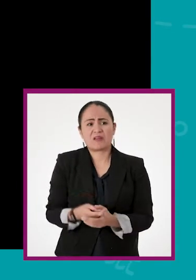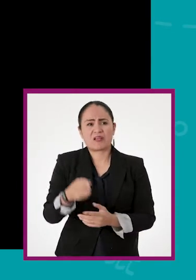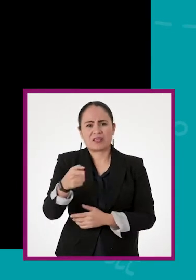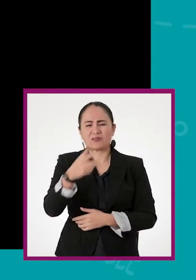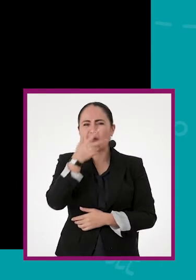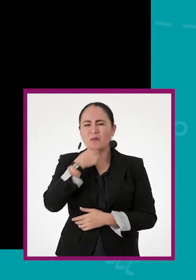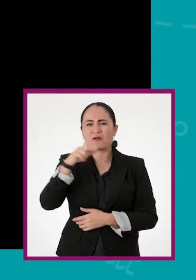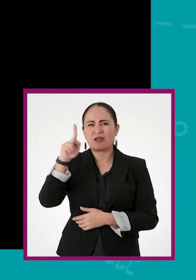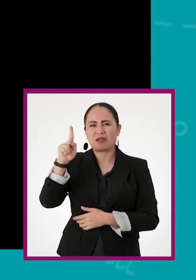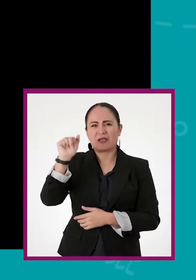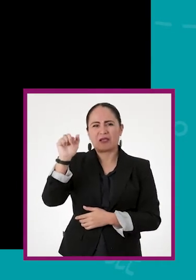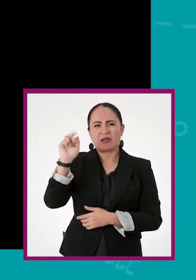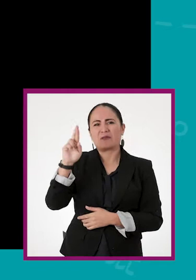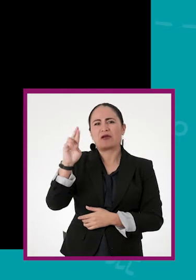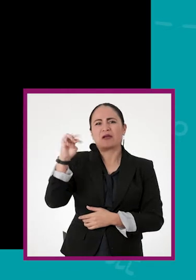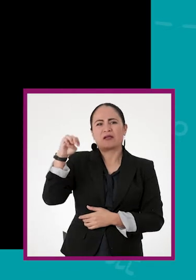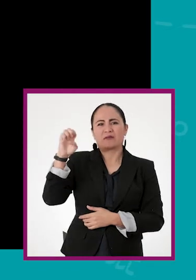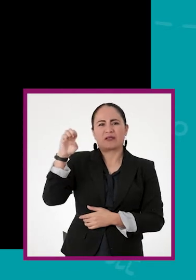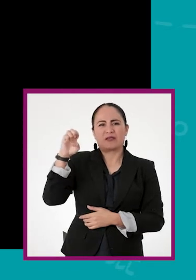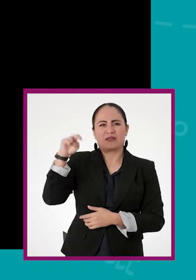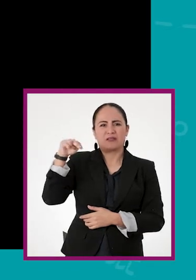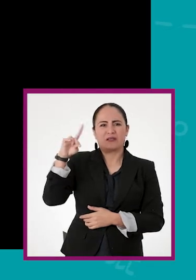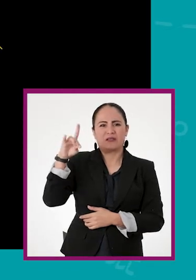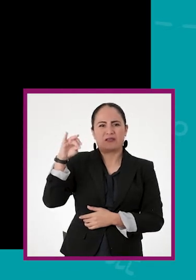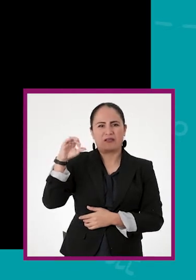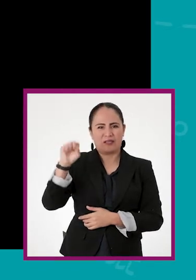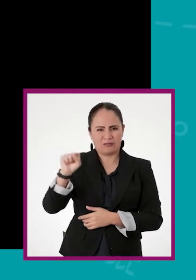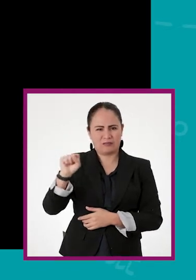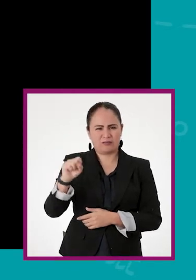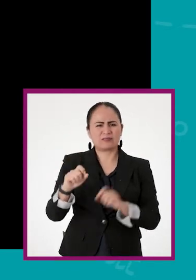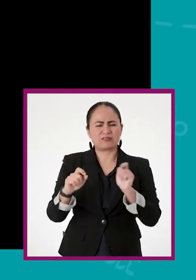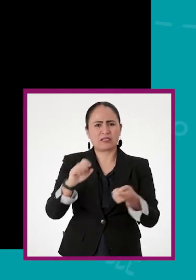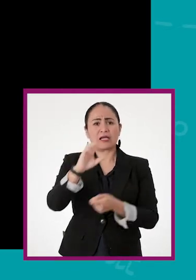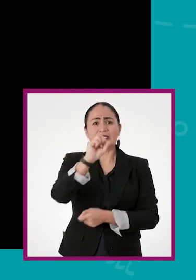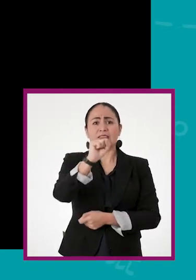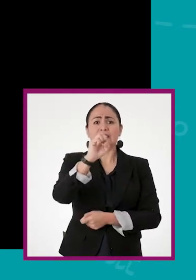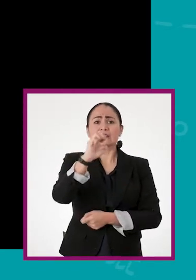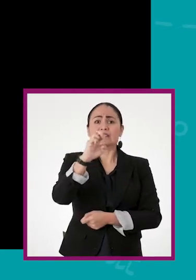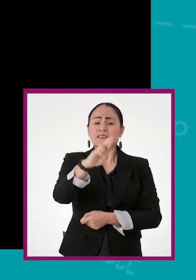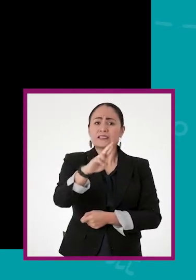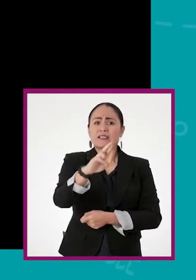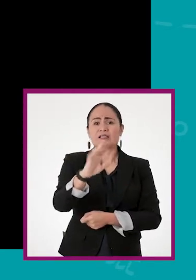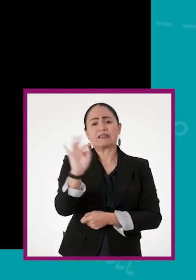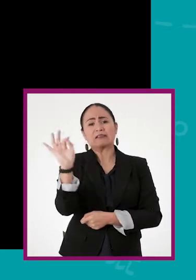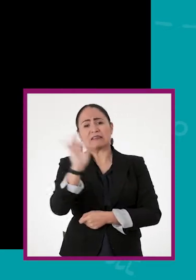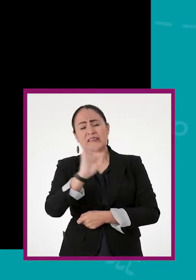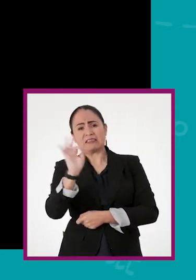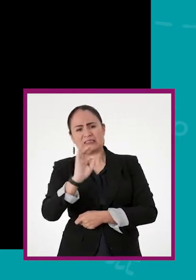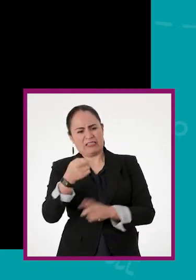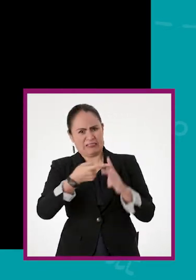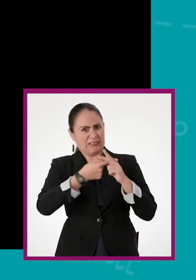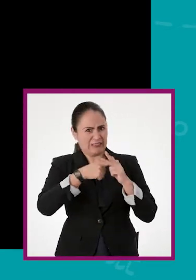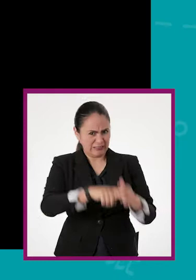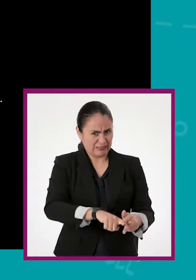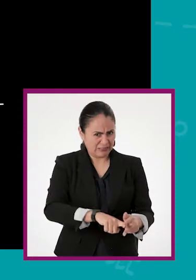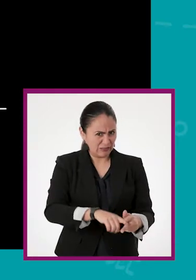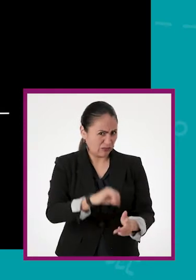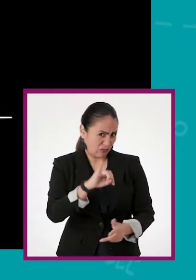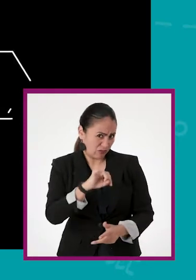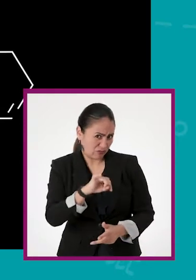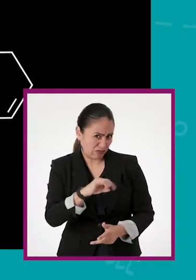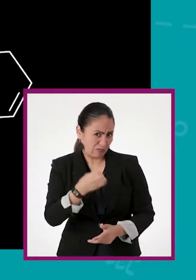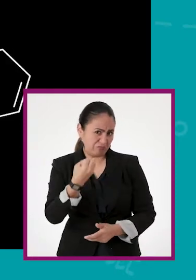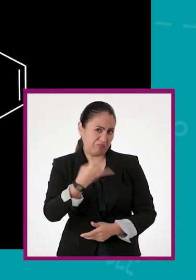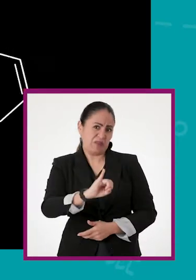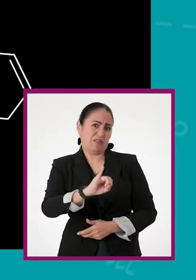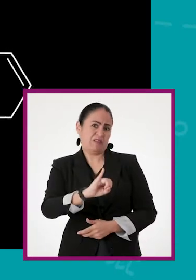Parménides advierte que es absurdo decir del ser, con mayúscula, que no es, tan absurdo como creer que tuvo un origen y